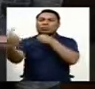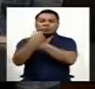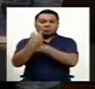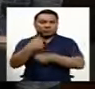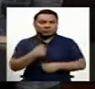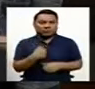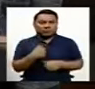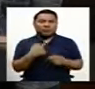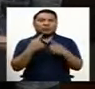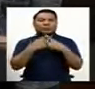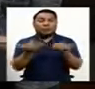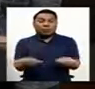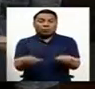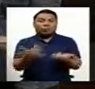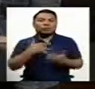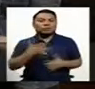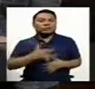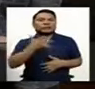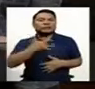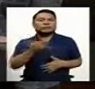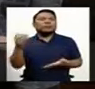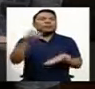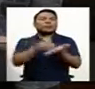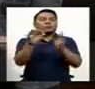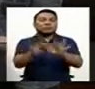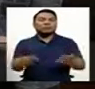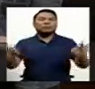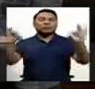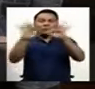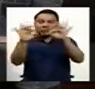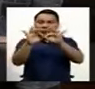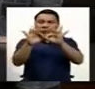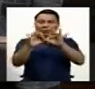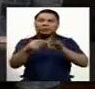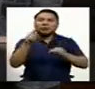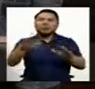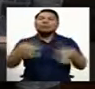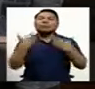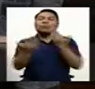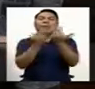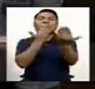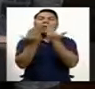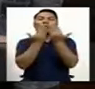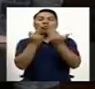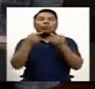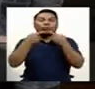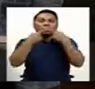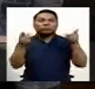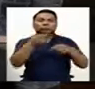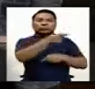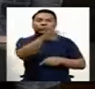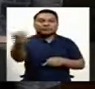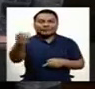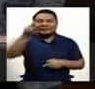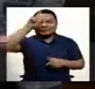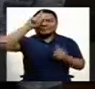ahora siento que lo más importante, lo central, es hablarles a ustedes,